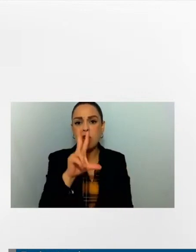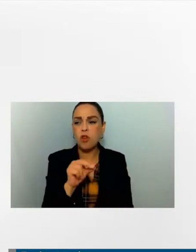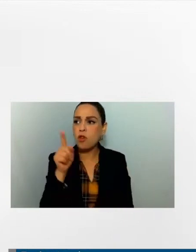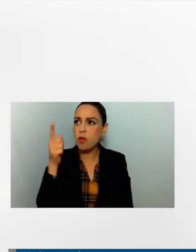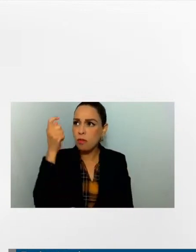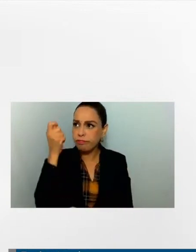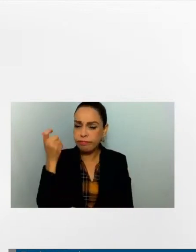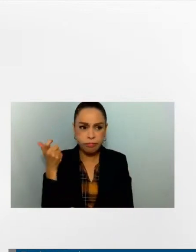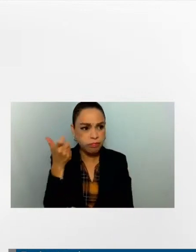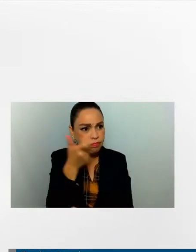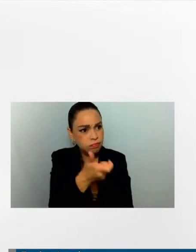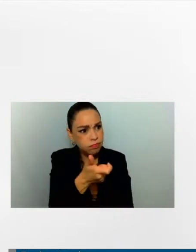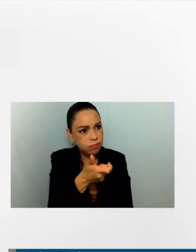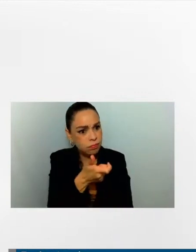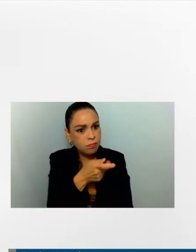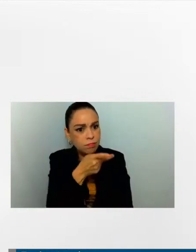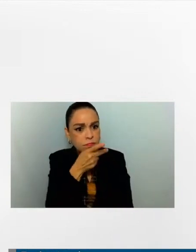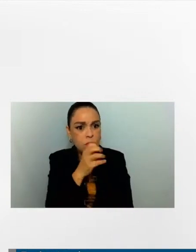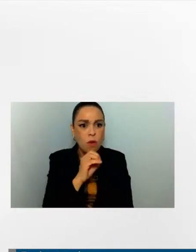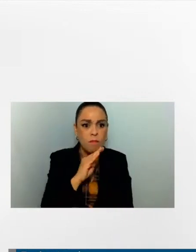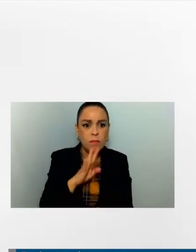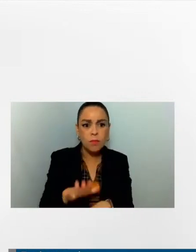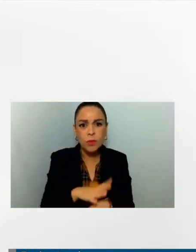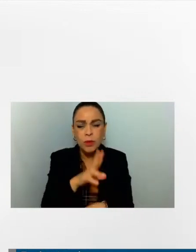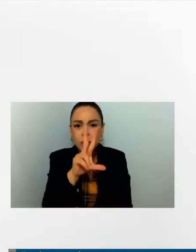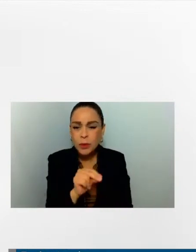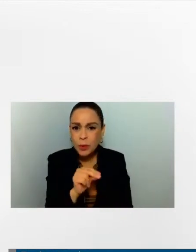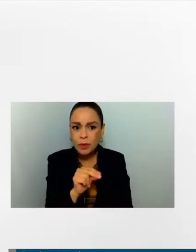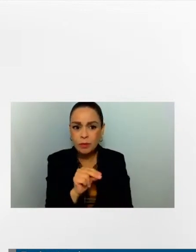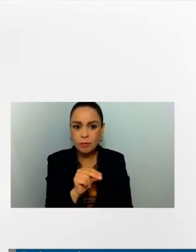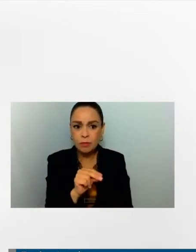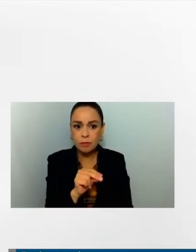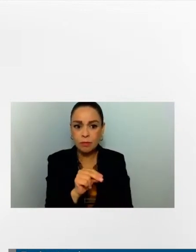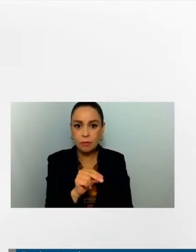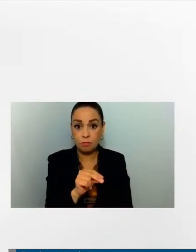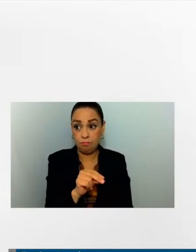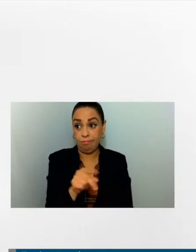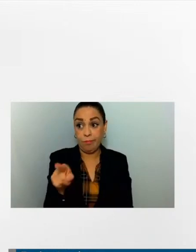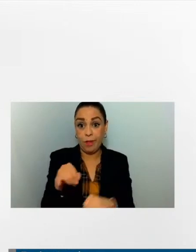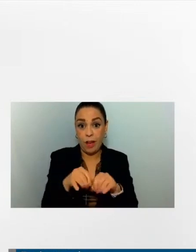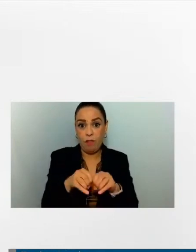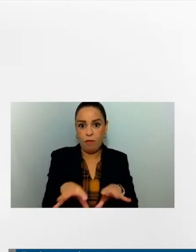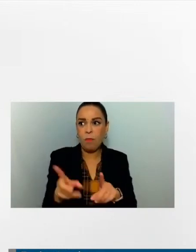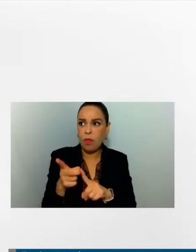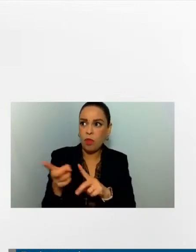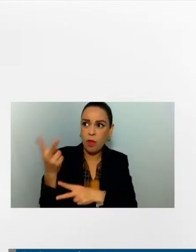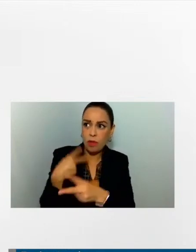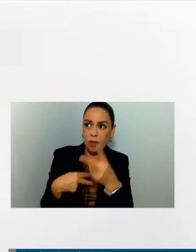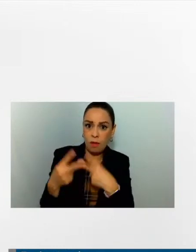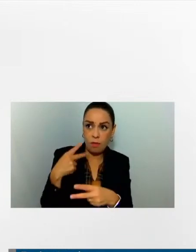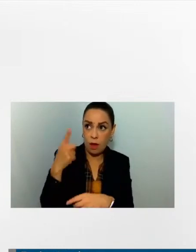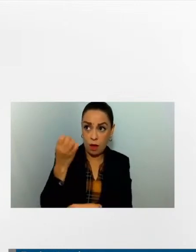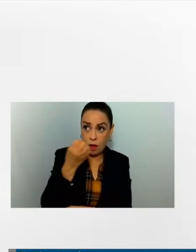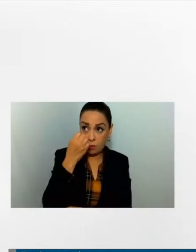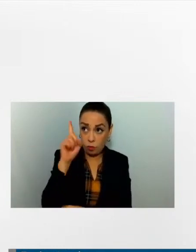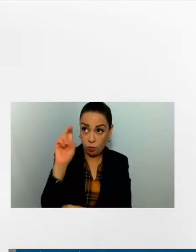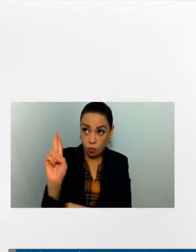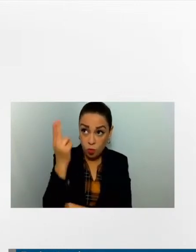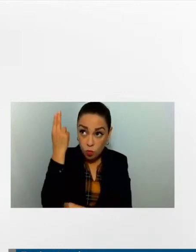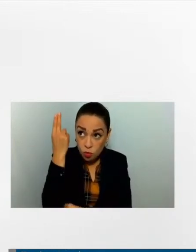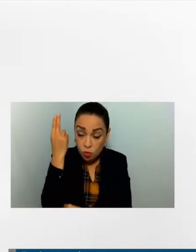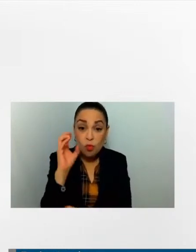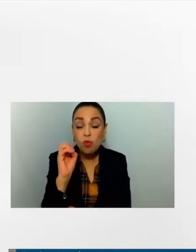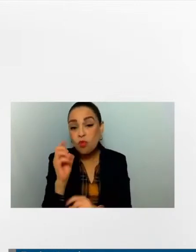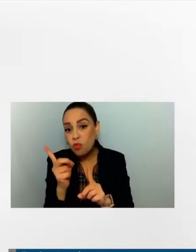alimentos? ¿No? Porque esa información que puede venir de la academia, que puede venir de